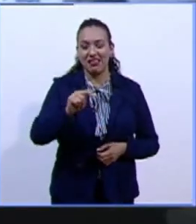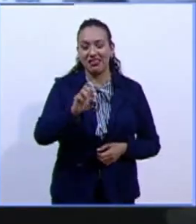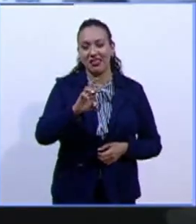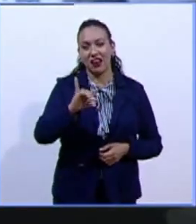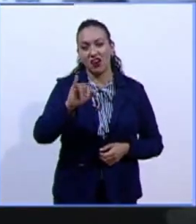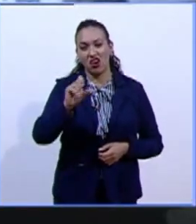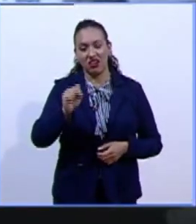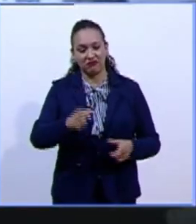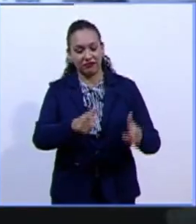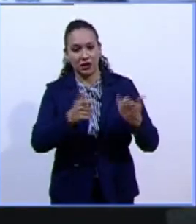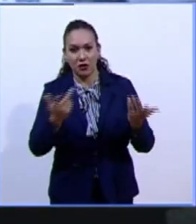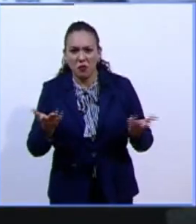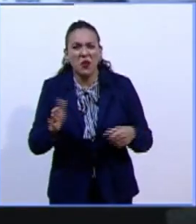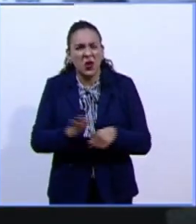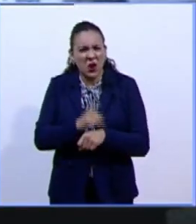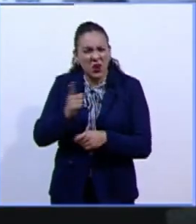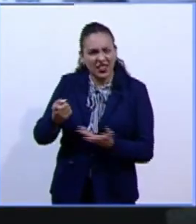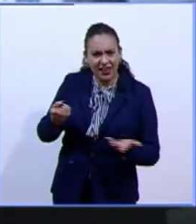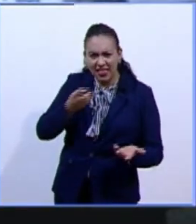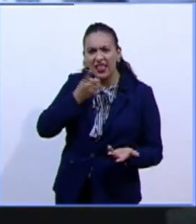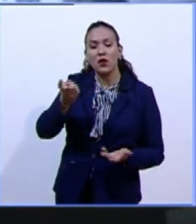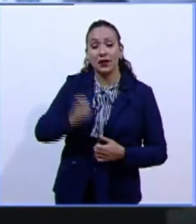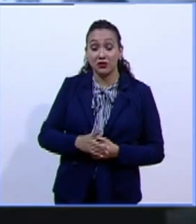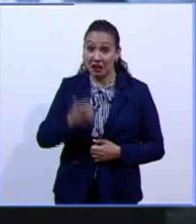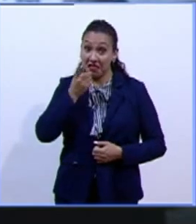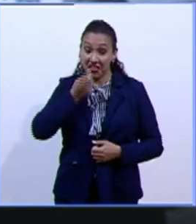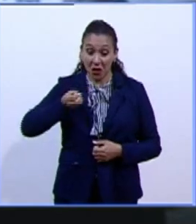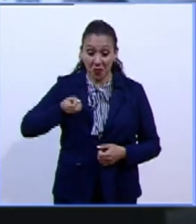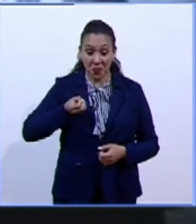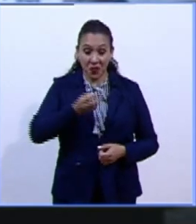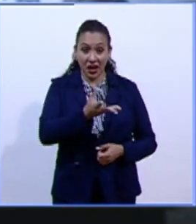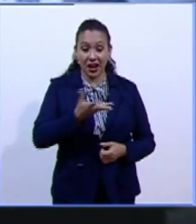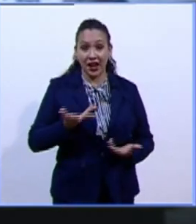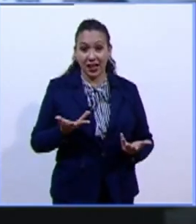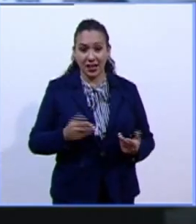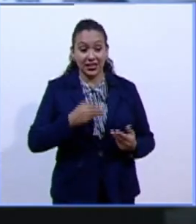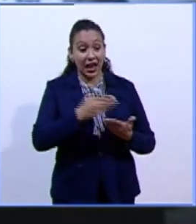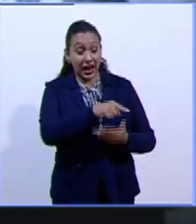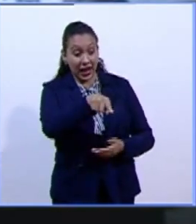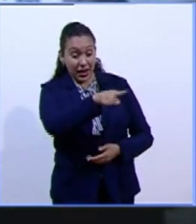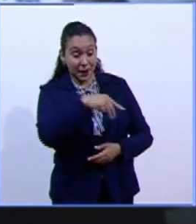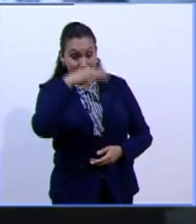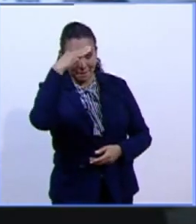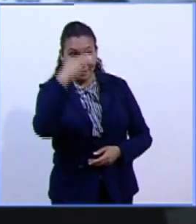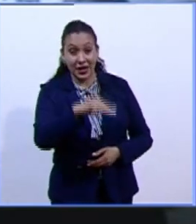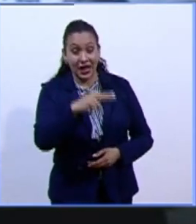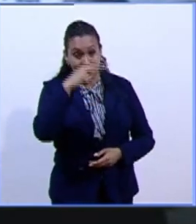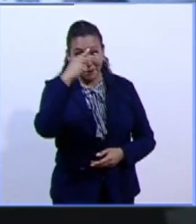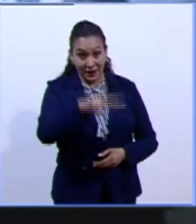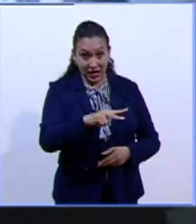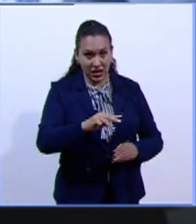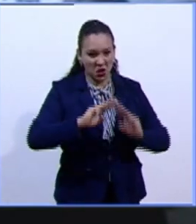decisión de Trump de nombrar o identificar a los cárteles